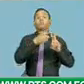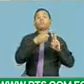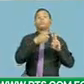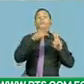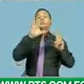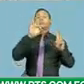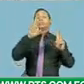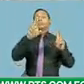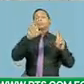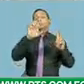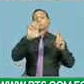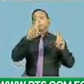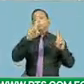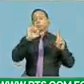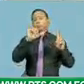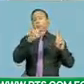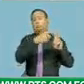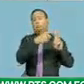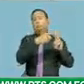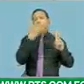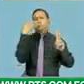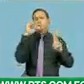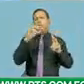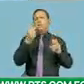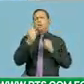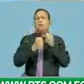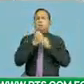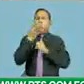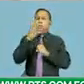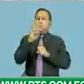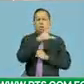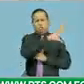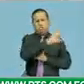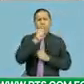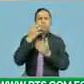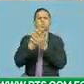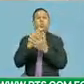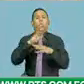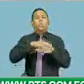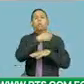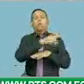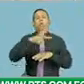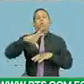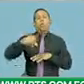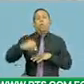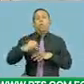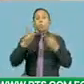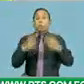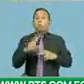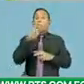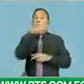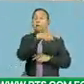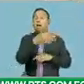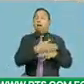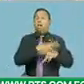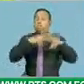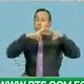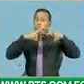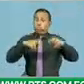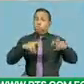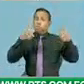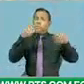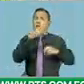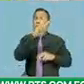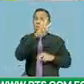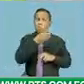registra una detención en el 2016 por robo y es investigado por dos asesinatos. La